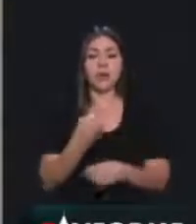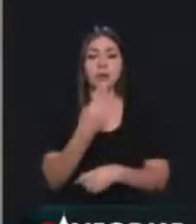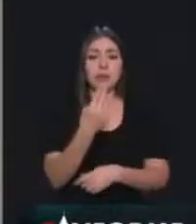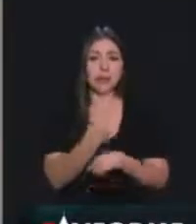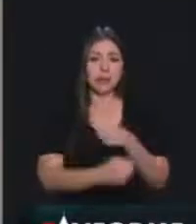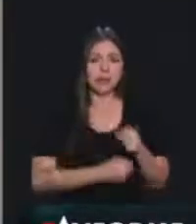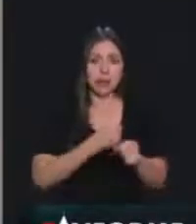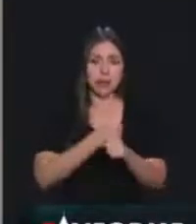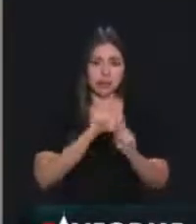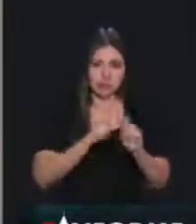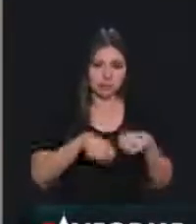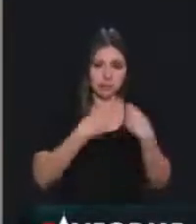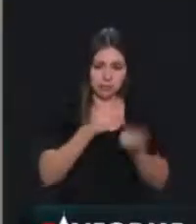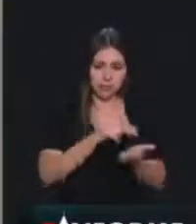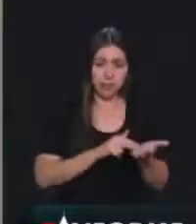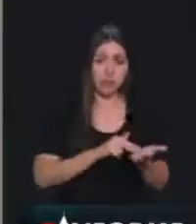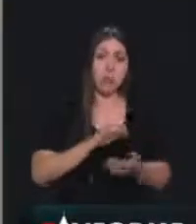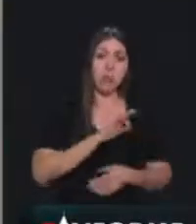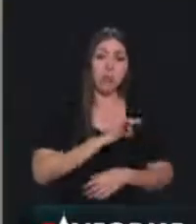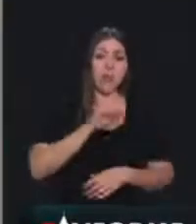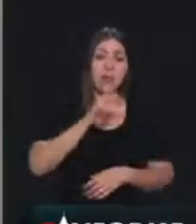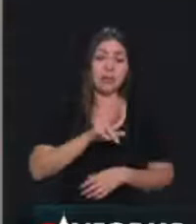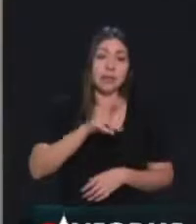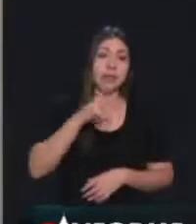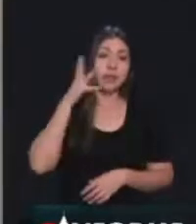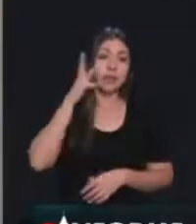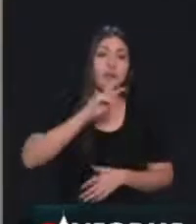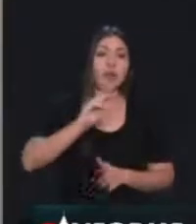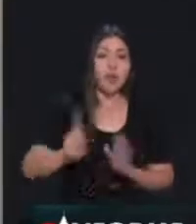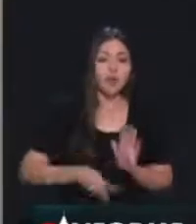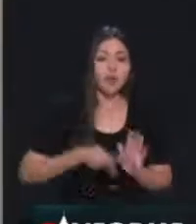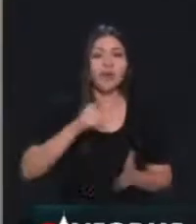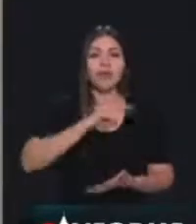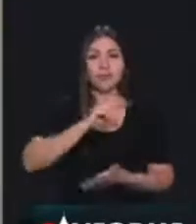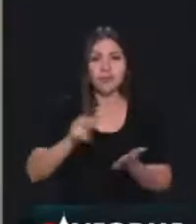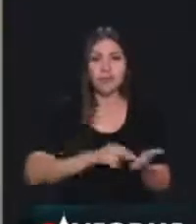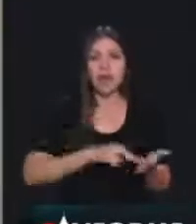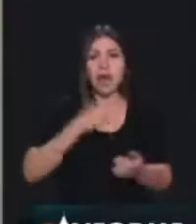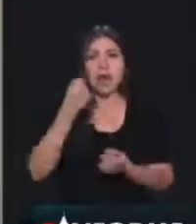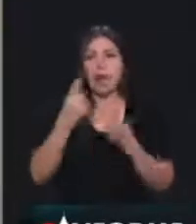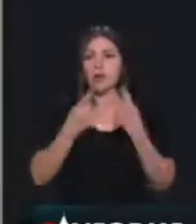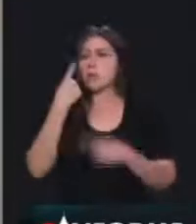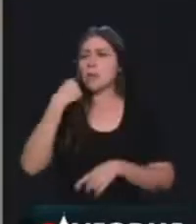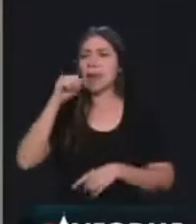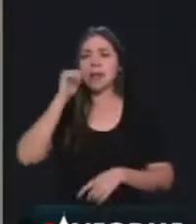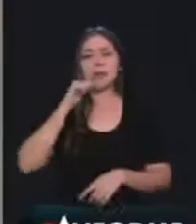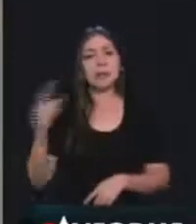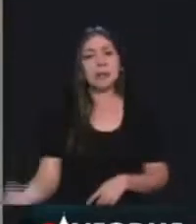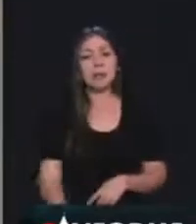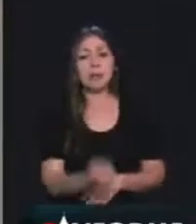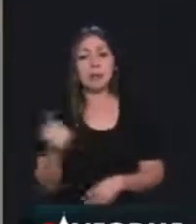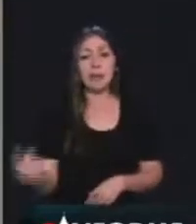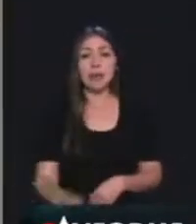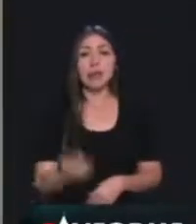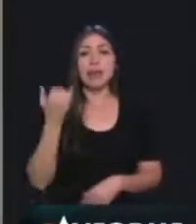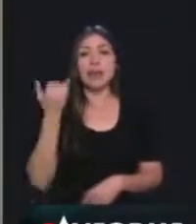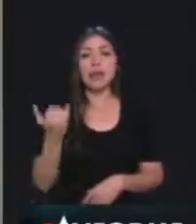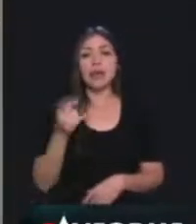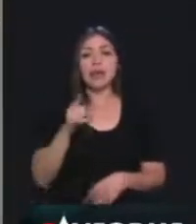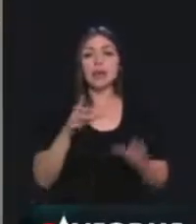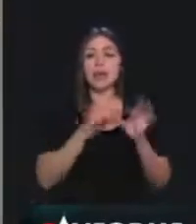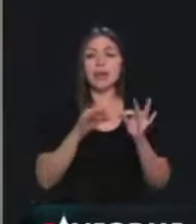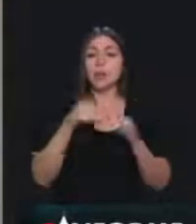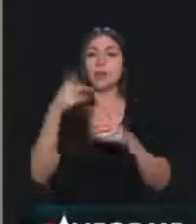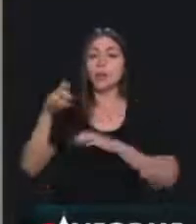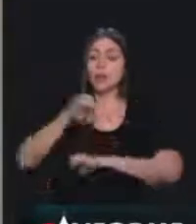de renovarse, algunos de manera indefinida, y se supone que tú también eres un productor independiente,